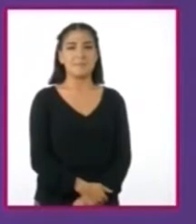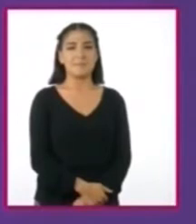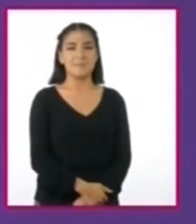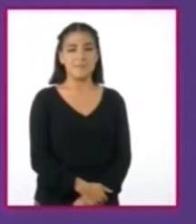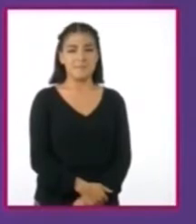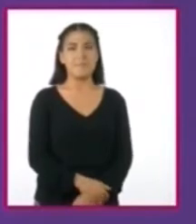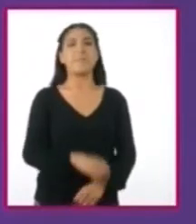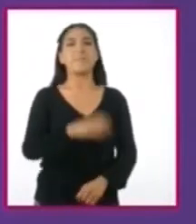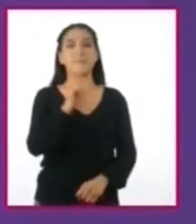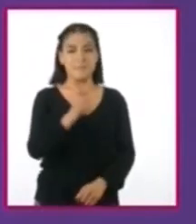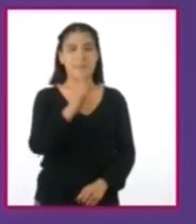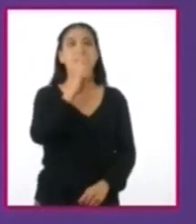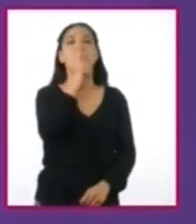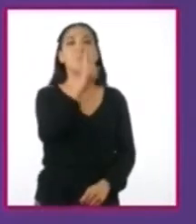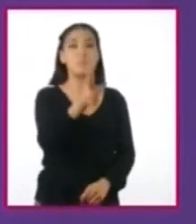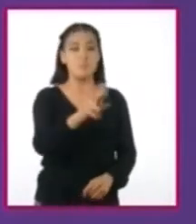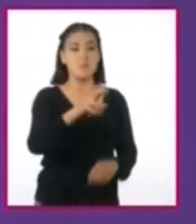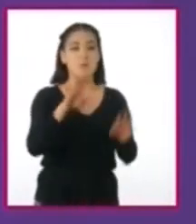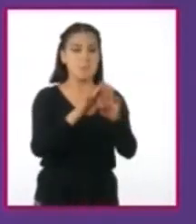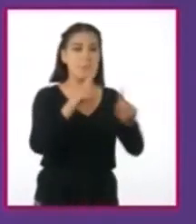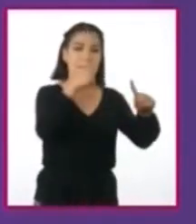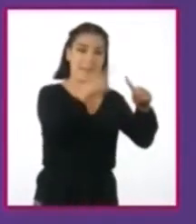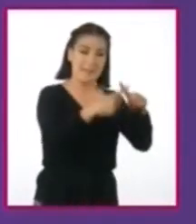Y, resolviendo para X,